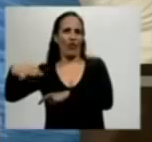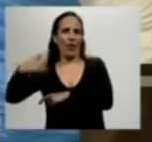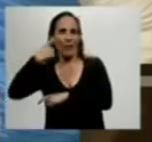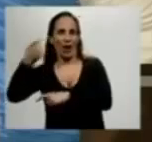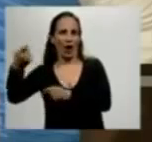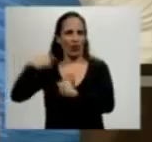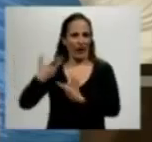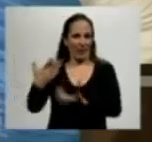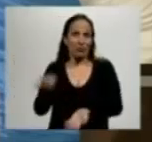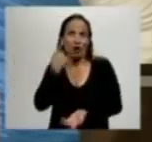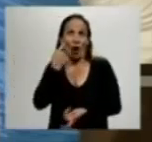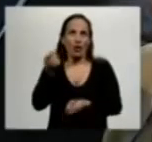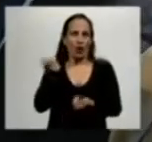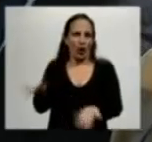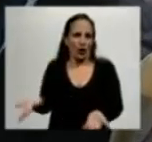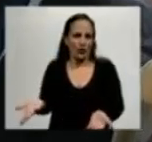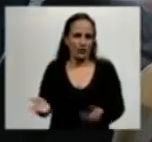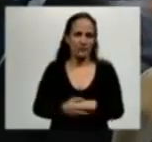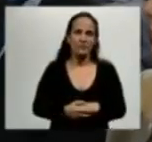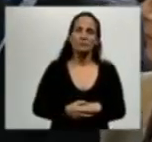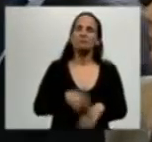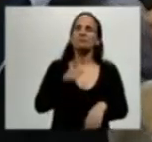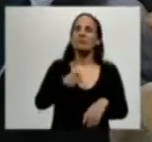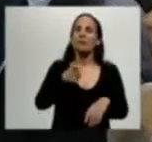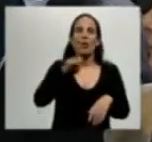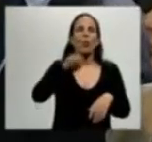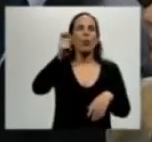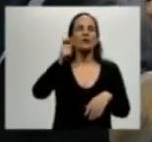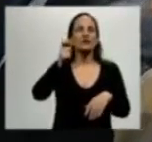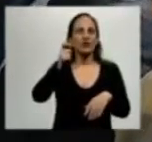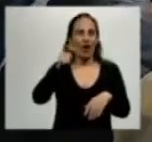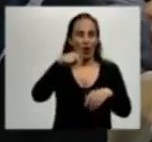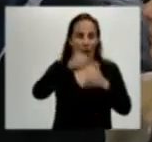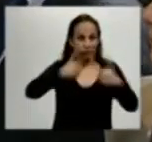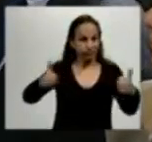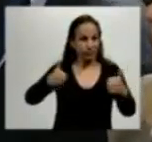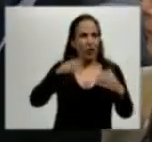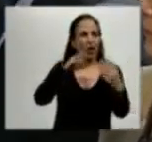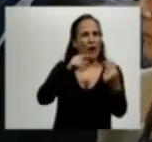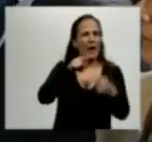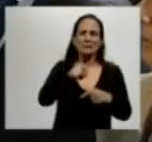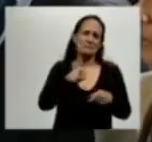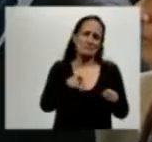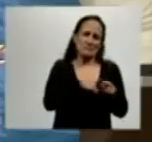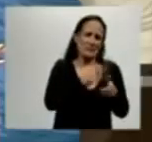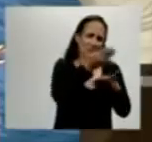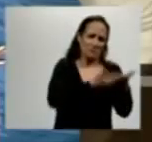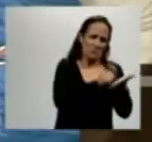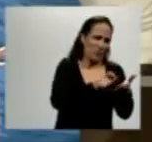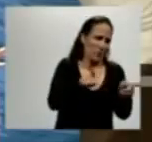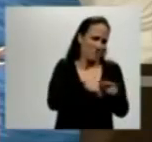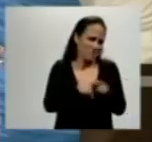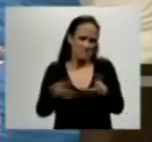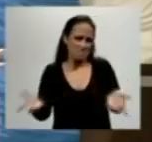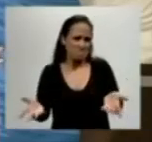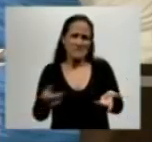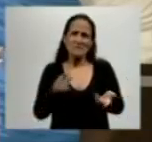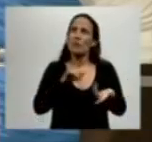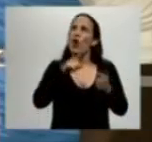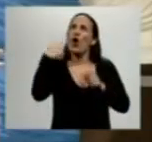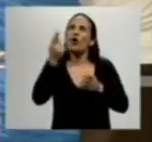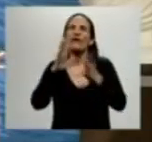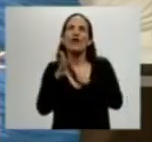controles. Los juicios orales replican por lo general lo reproducido durante la instrucción. No existen vías alternativas para